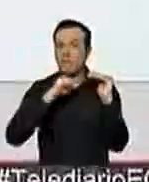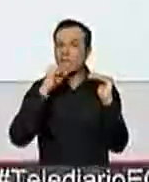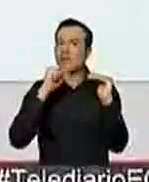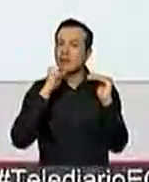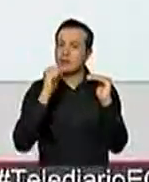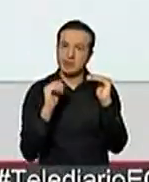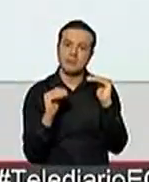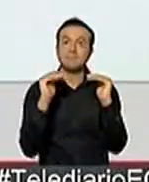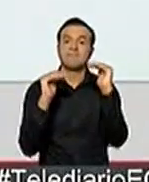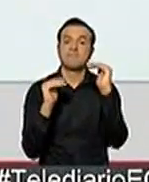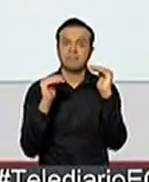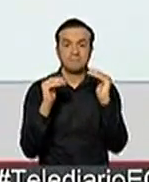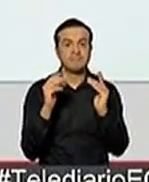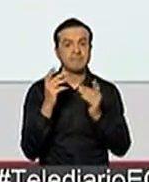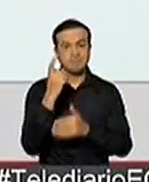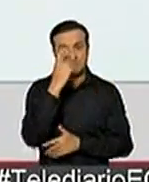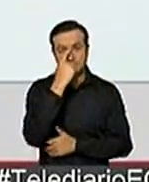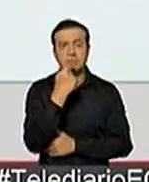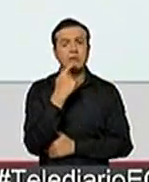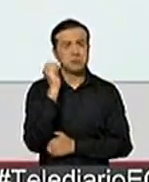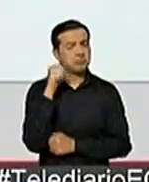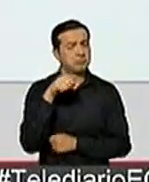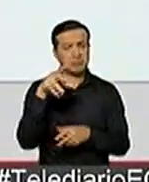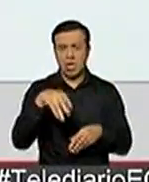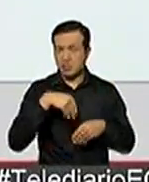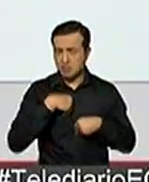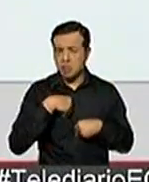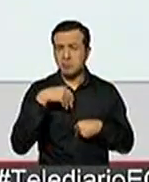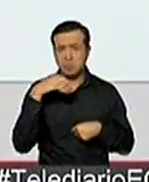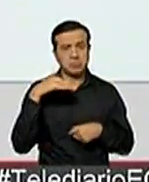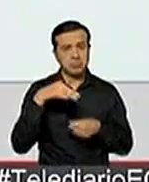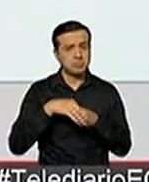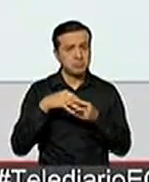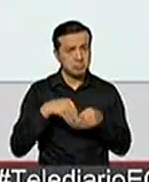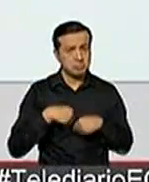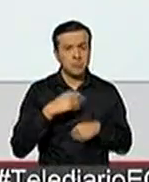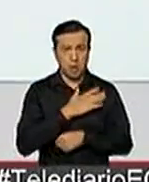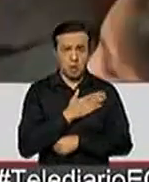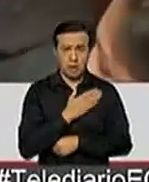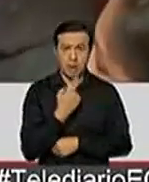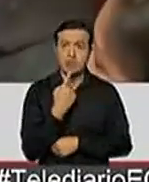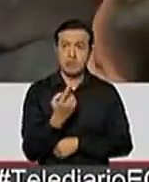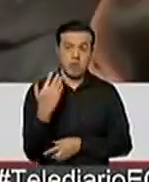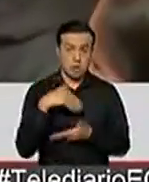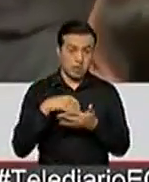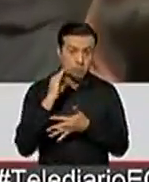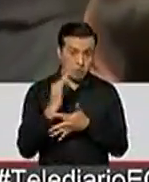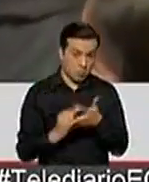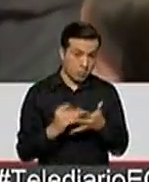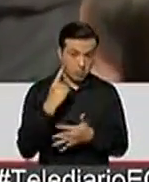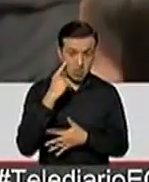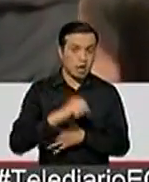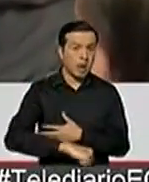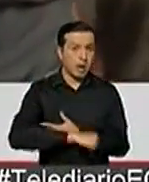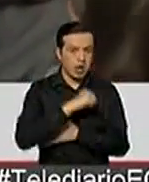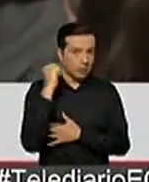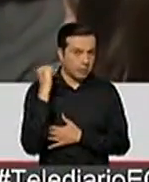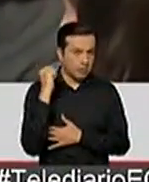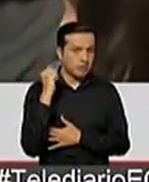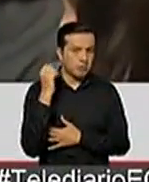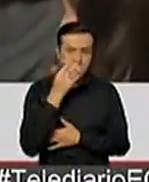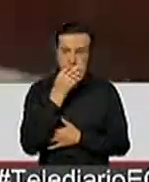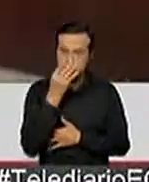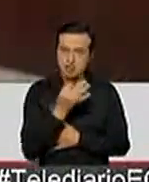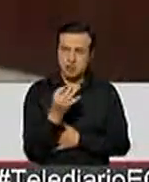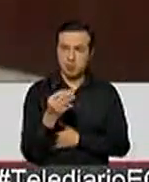Al respecto, Morales aseguró que irá a segunda vuelta si no logra ganar en primera, aunque confía que el recuento final le dé la victoria sin esperar otra